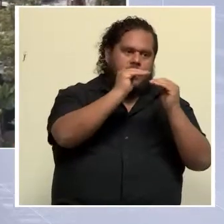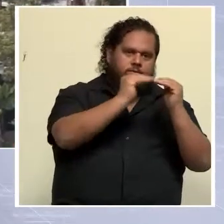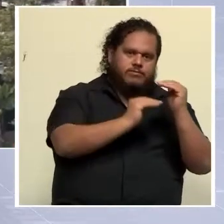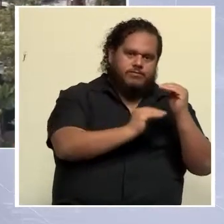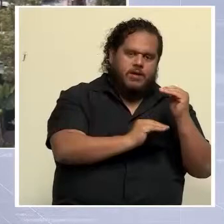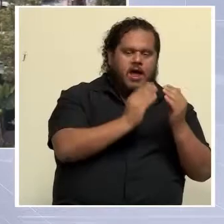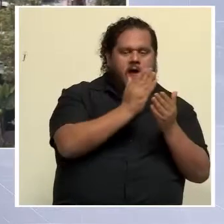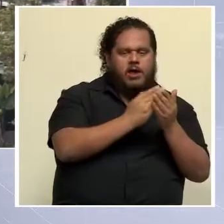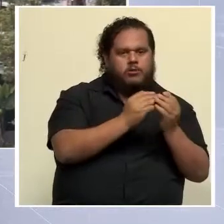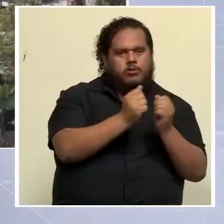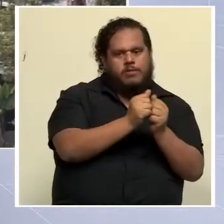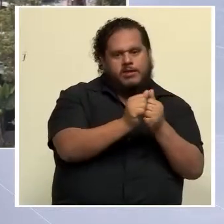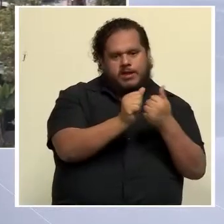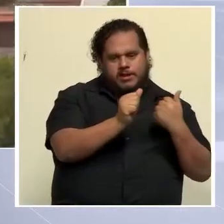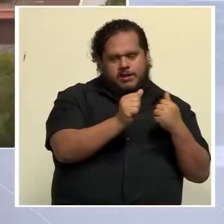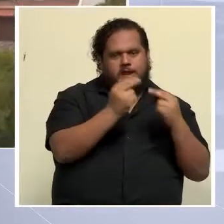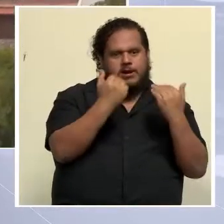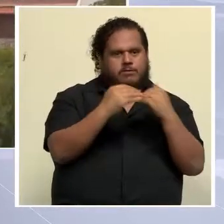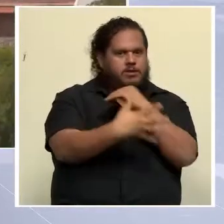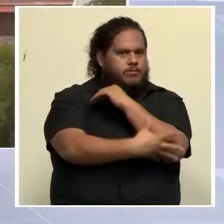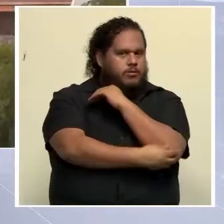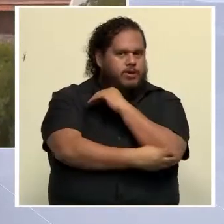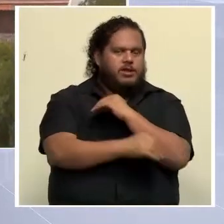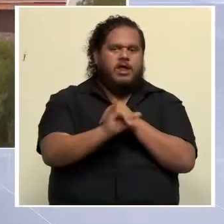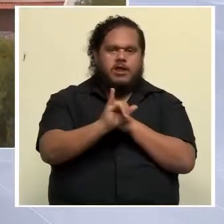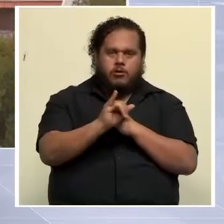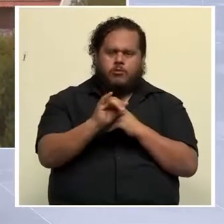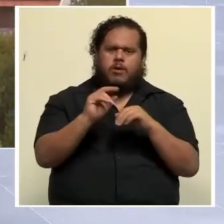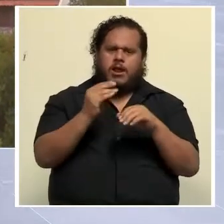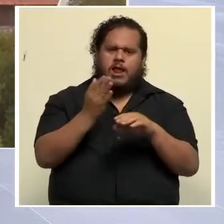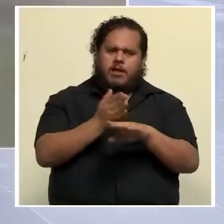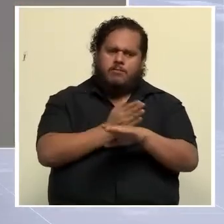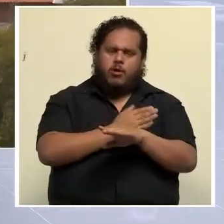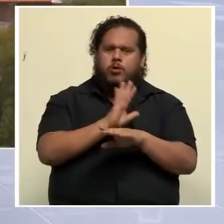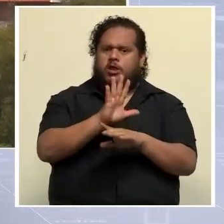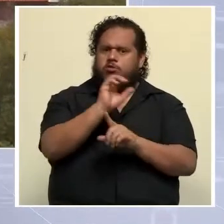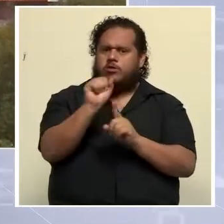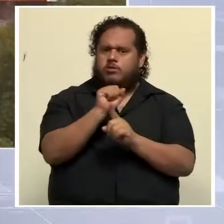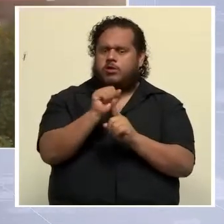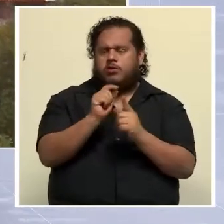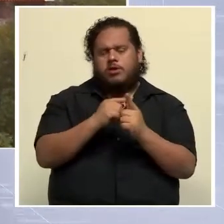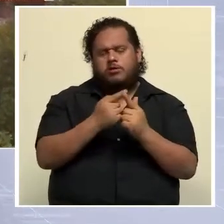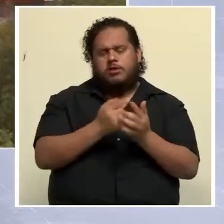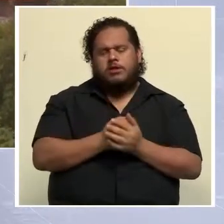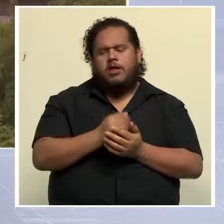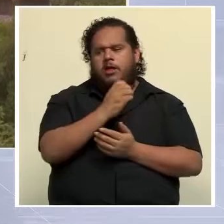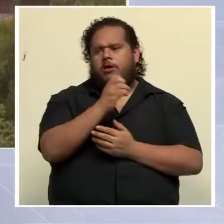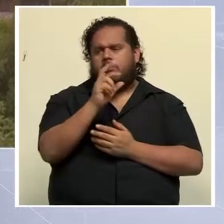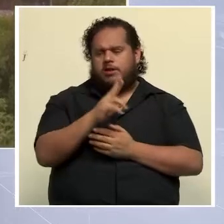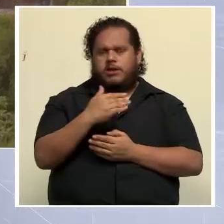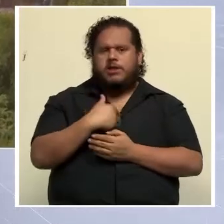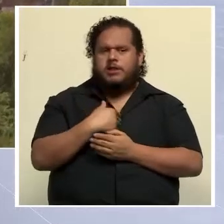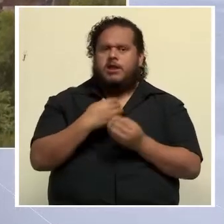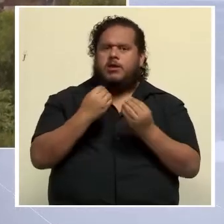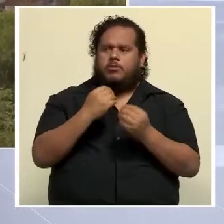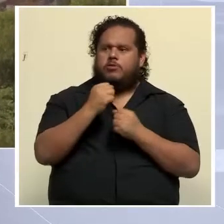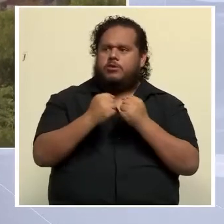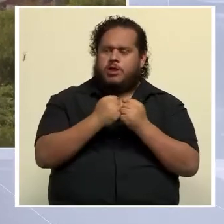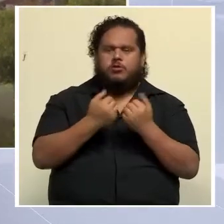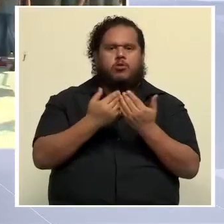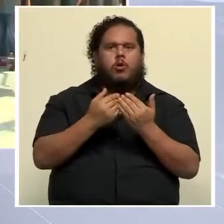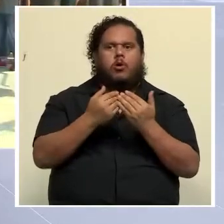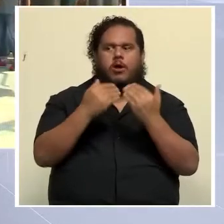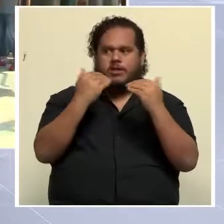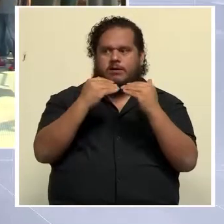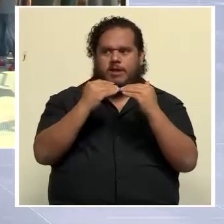quedaron un poco más atrás, más rezagados a nivel de pobreza, comienzan también a mejorar su situación. Entonces, Costa Rica lleva varios años con niveles altos de desigualdad